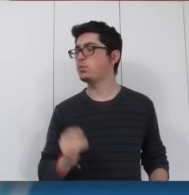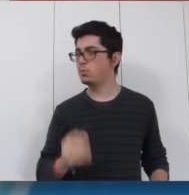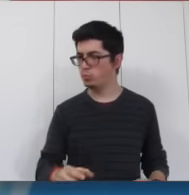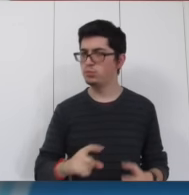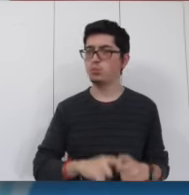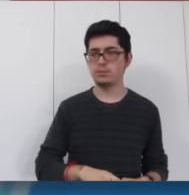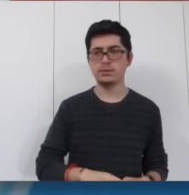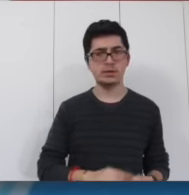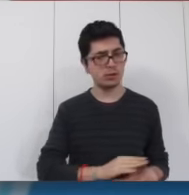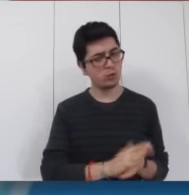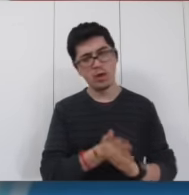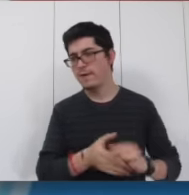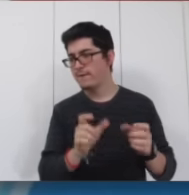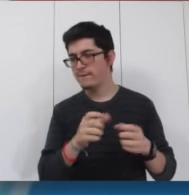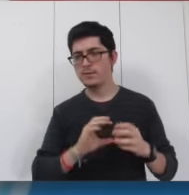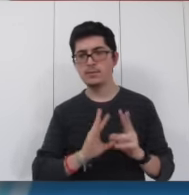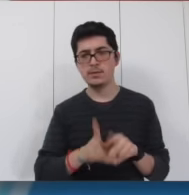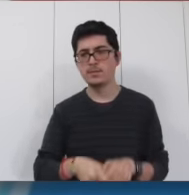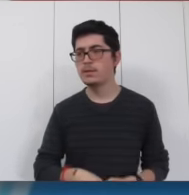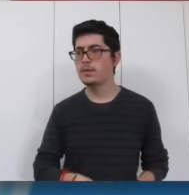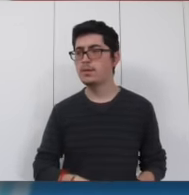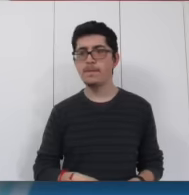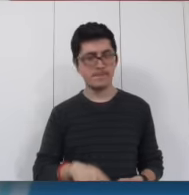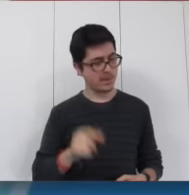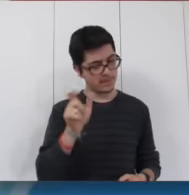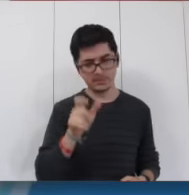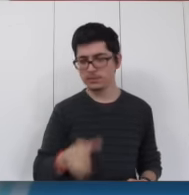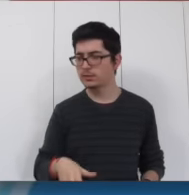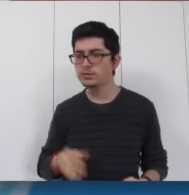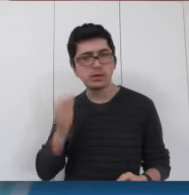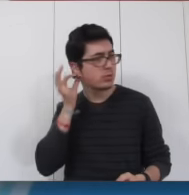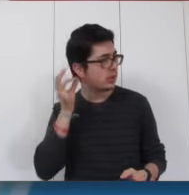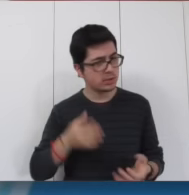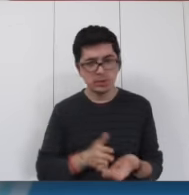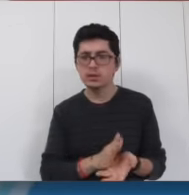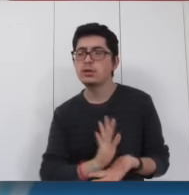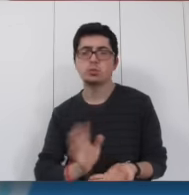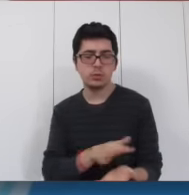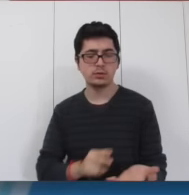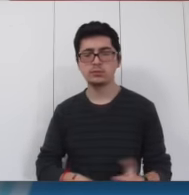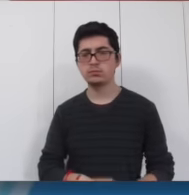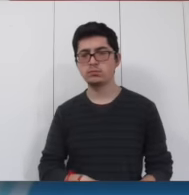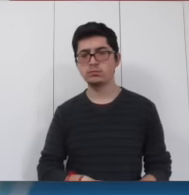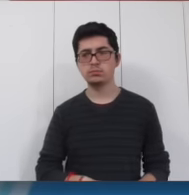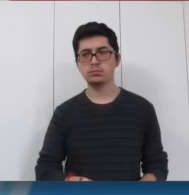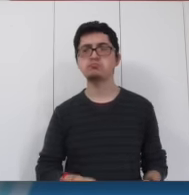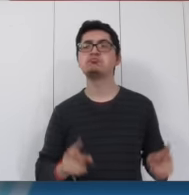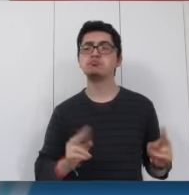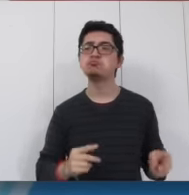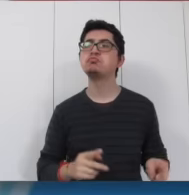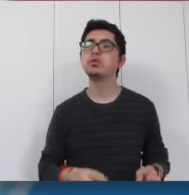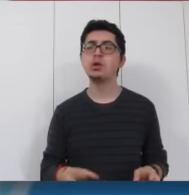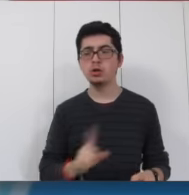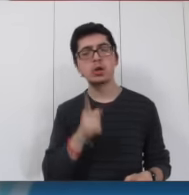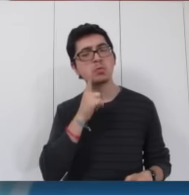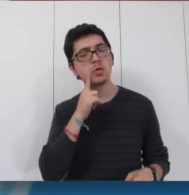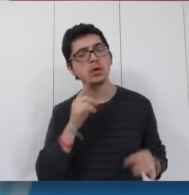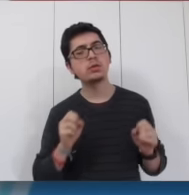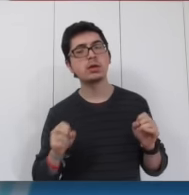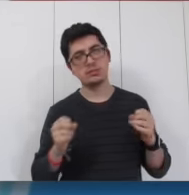que recomiendo para toda la familia, pero principalmente para aquellas niñas que estén recién comenzando con el tema de lectura, ya que es un libro que no